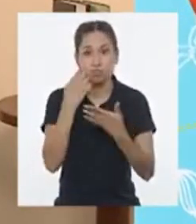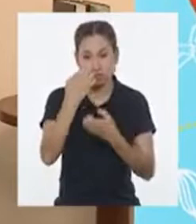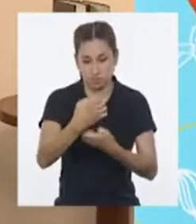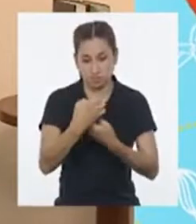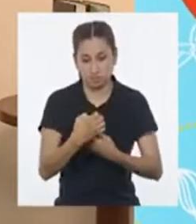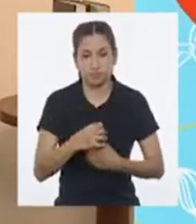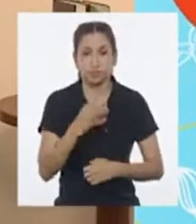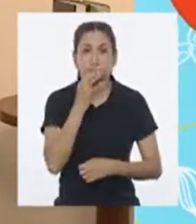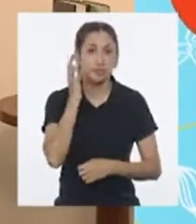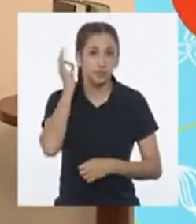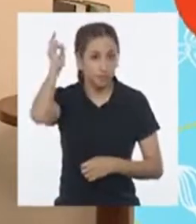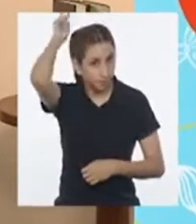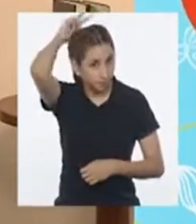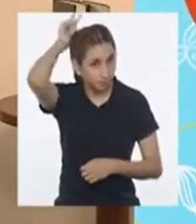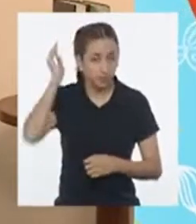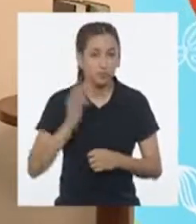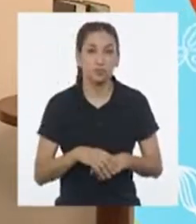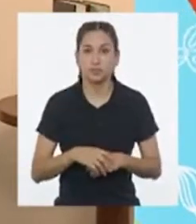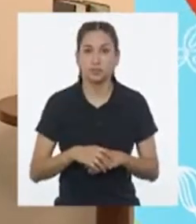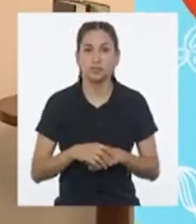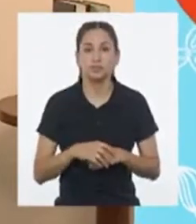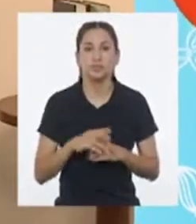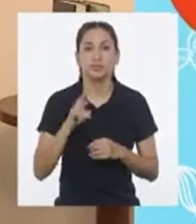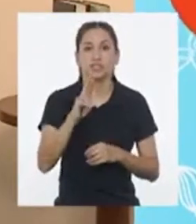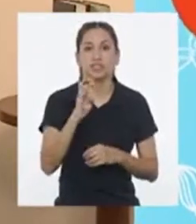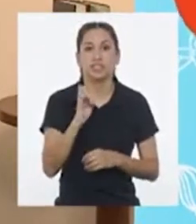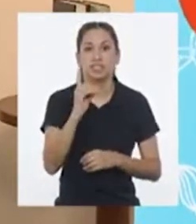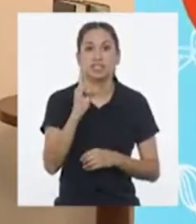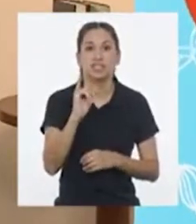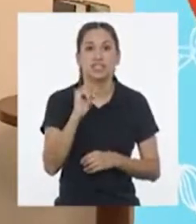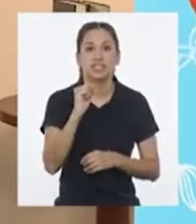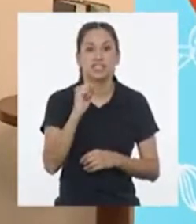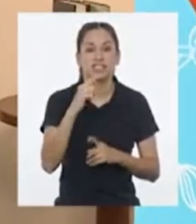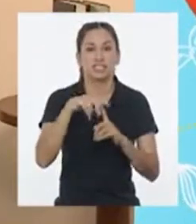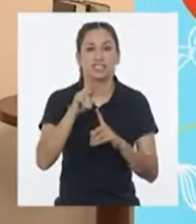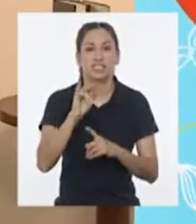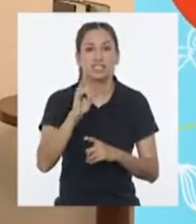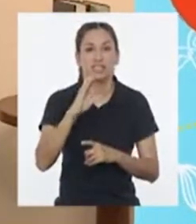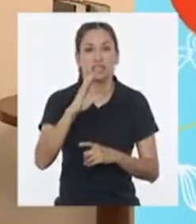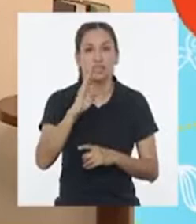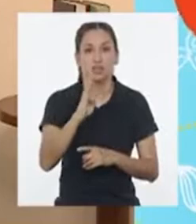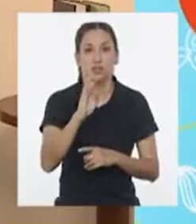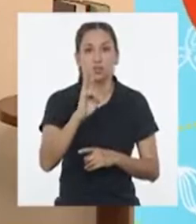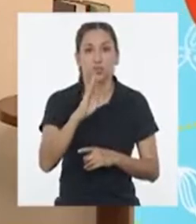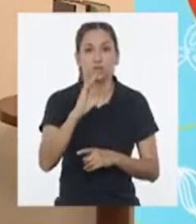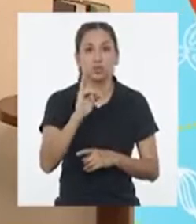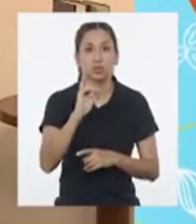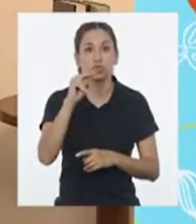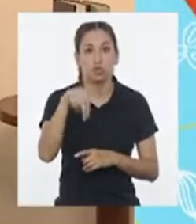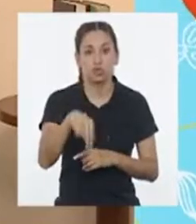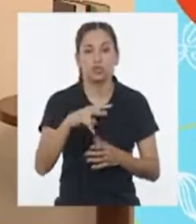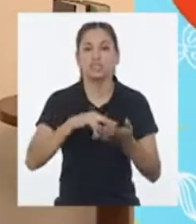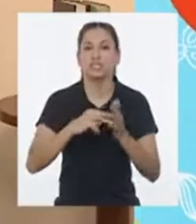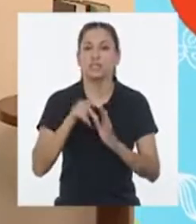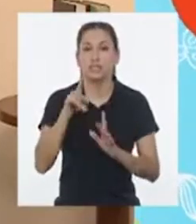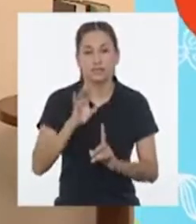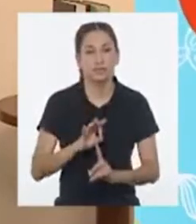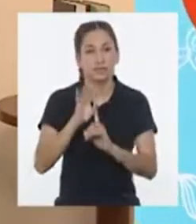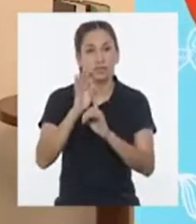funcionamiento de la economía incaica: la redistribución. Este es un